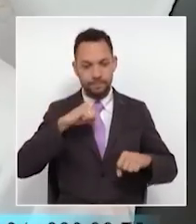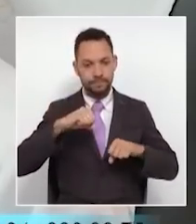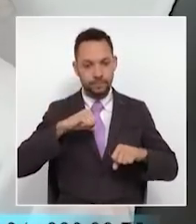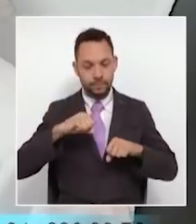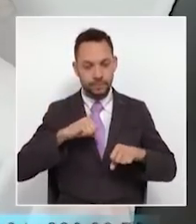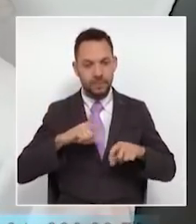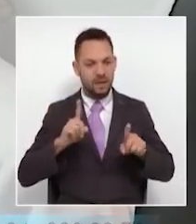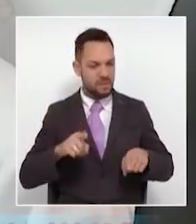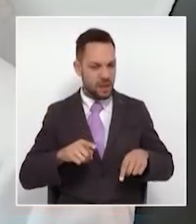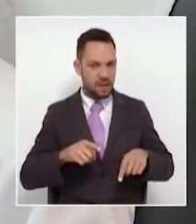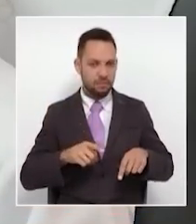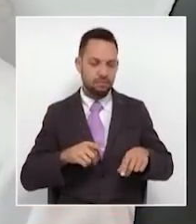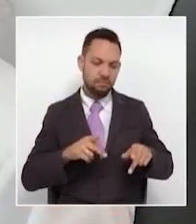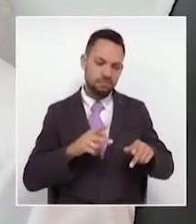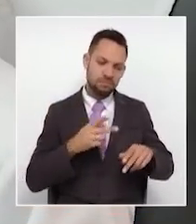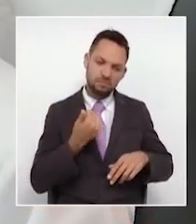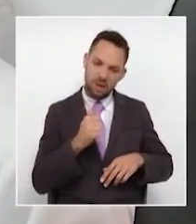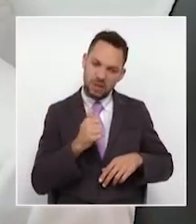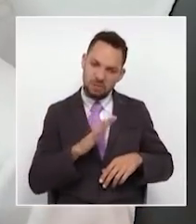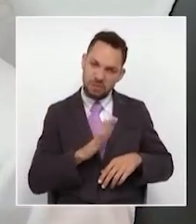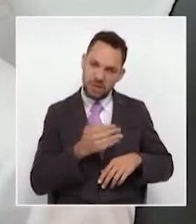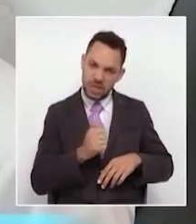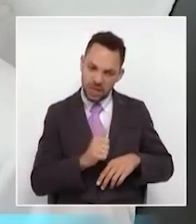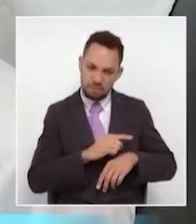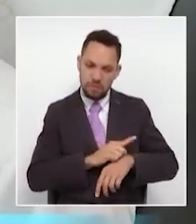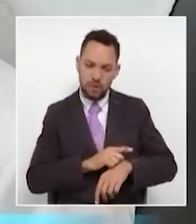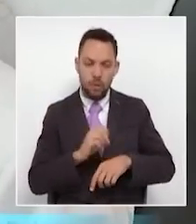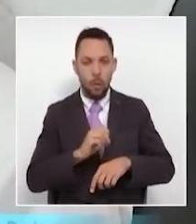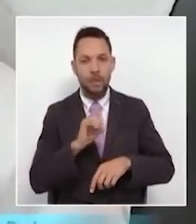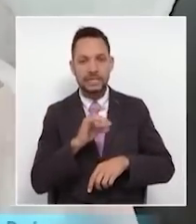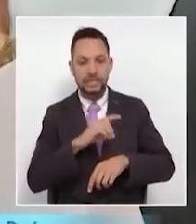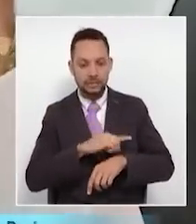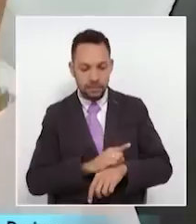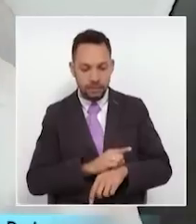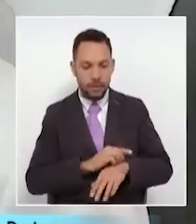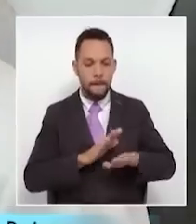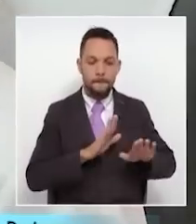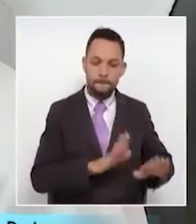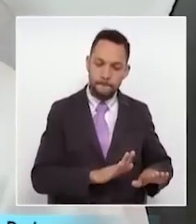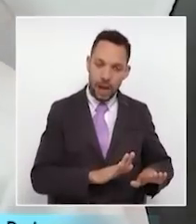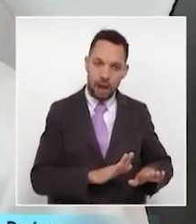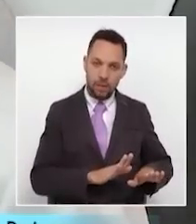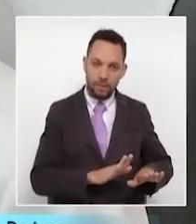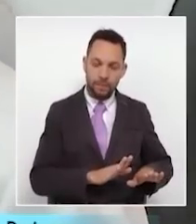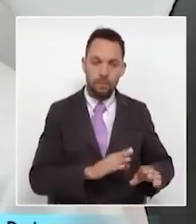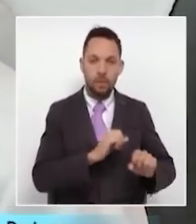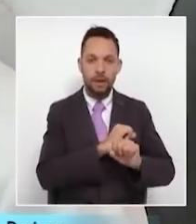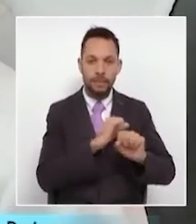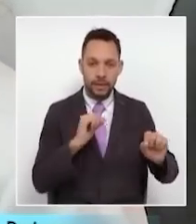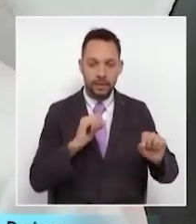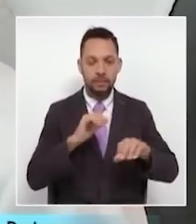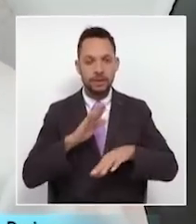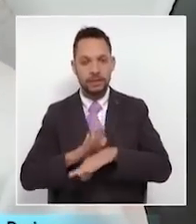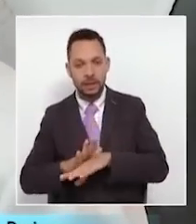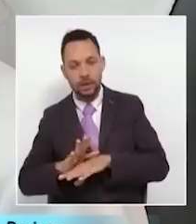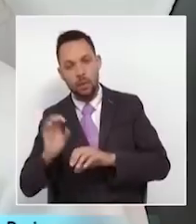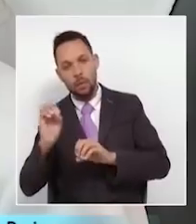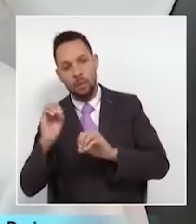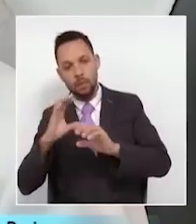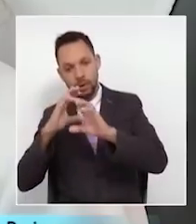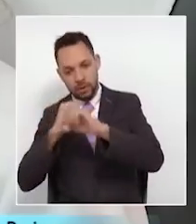día de 10-15 minutos o los que puedan hacer como lo hacemos nosotros una hora en la mañana de la noche de meditación